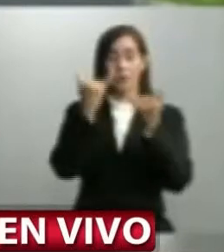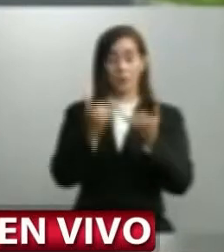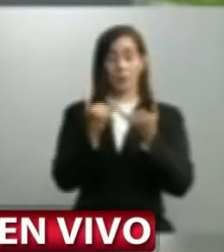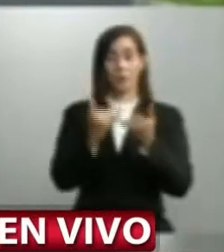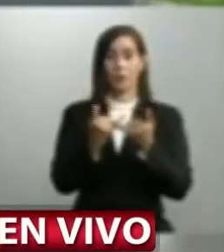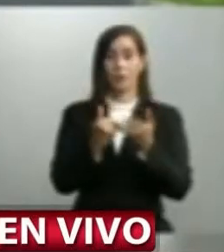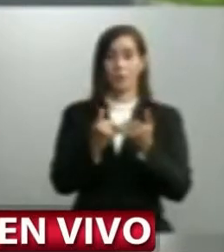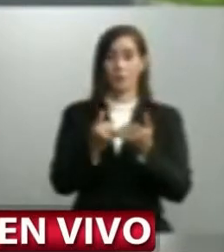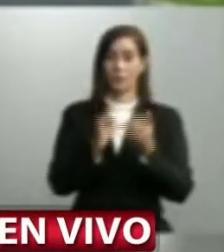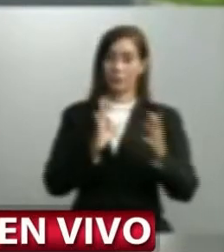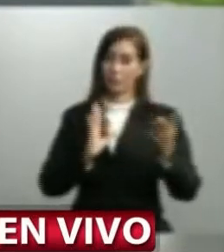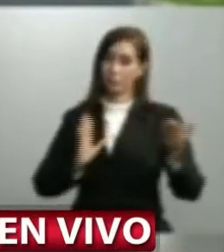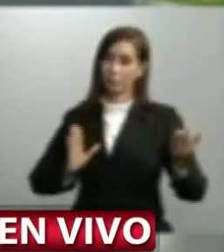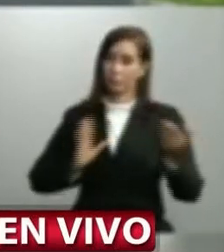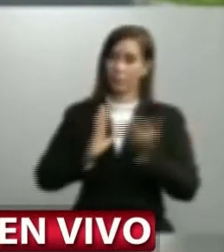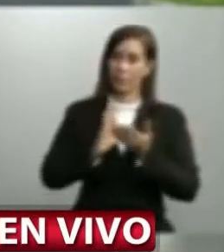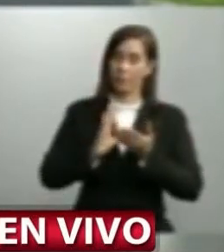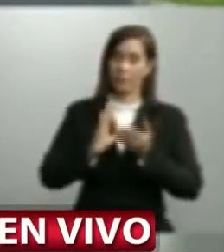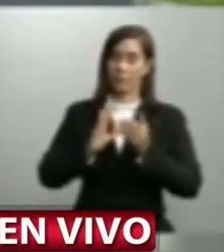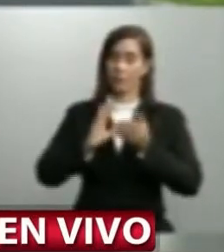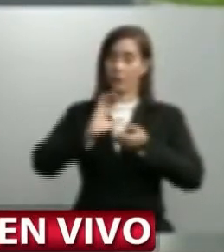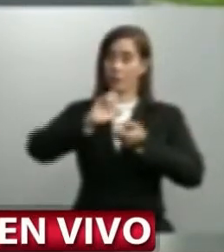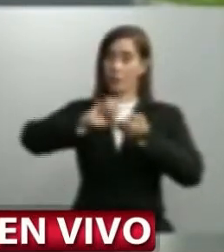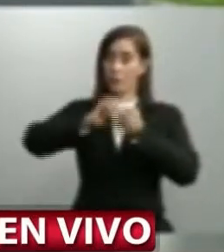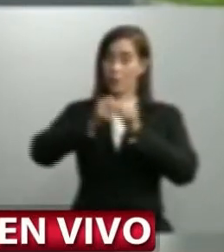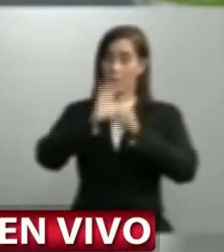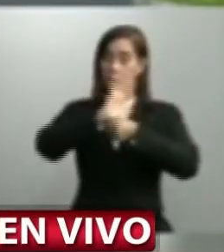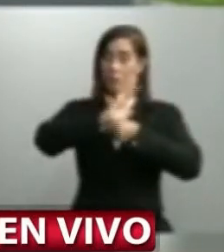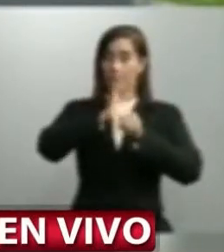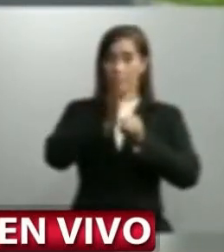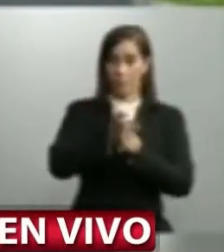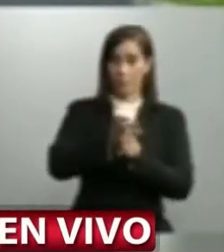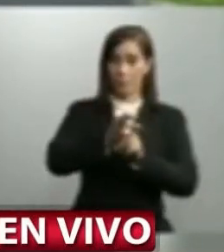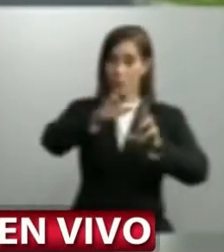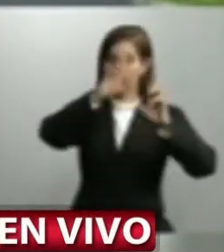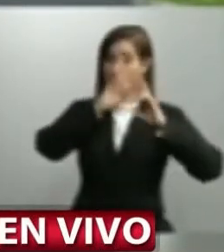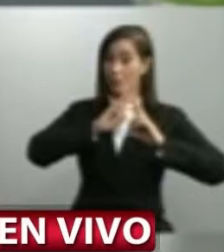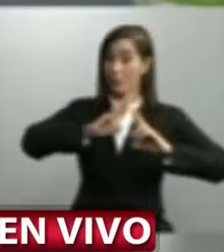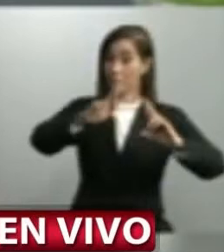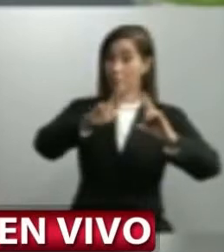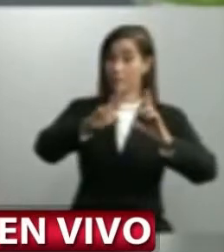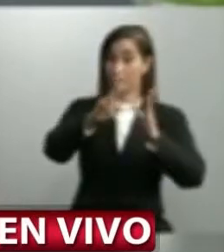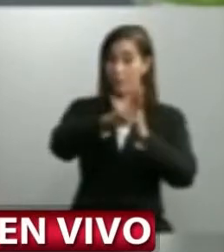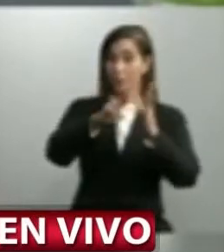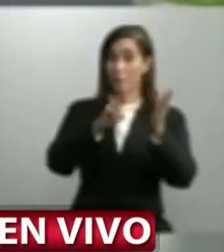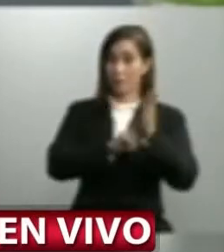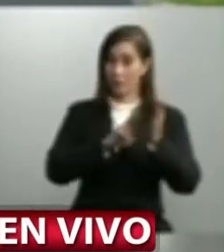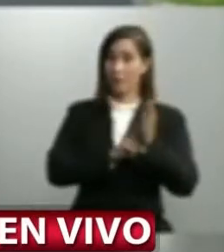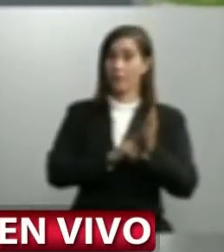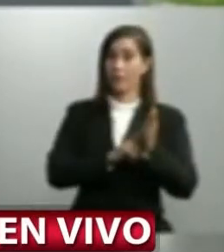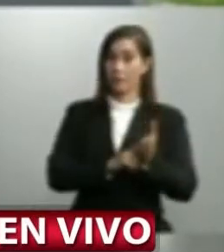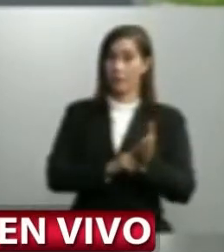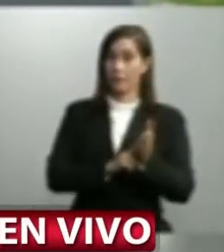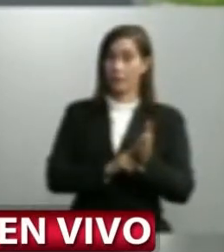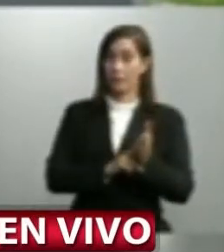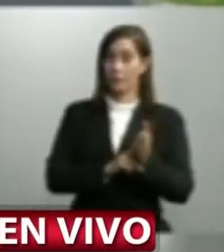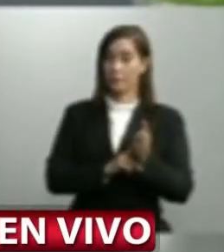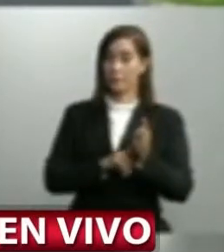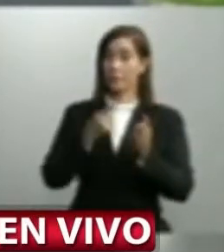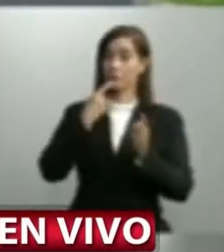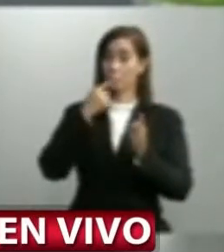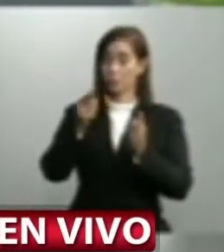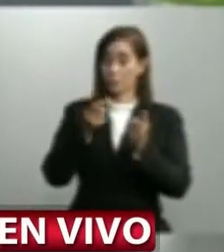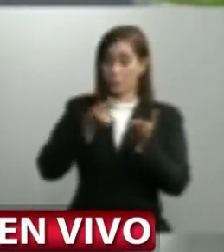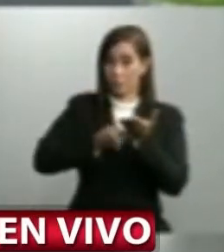frente contra el COVID-19 a acogerse al protocolo y los criterios para el alta